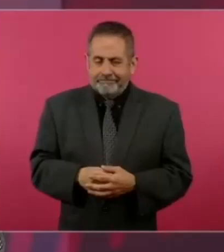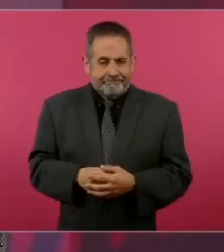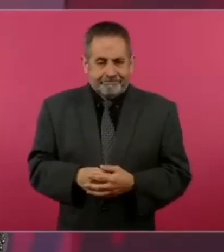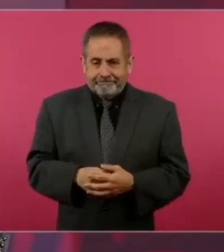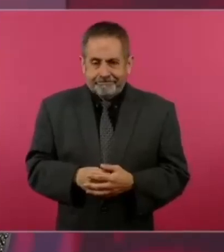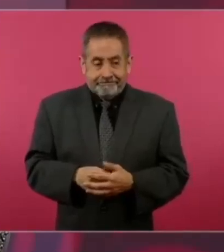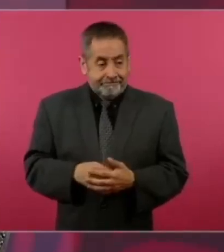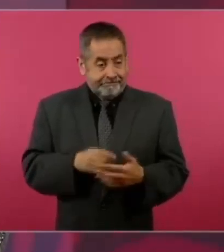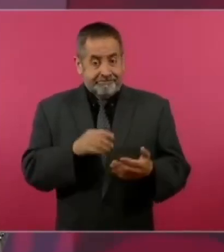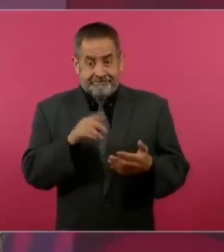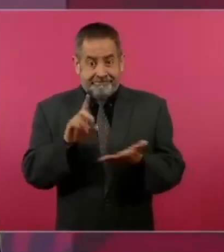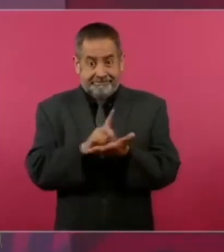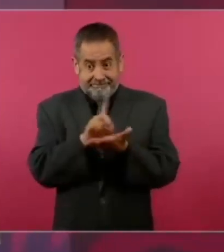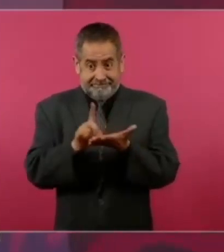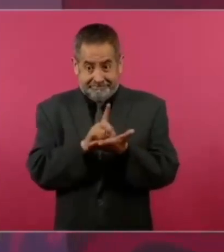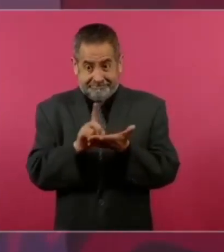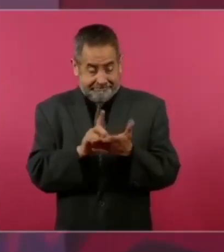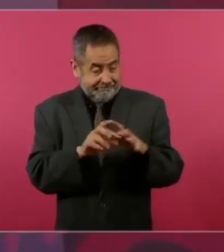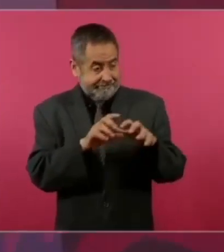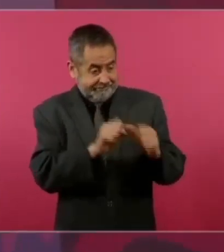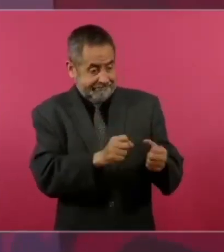transitoriamente,